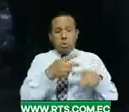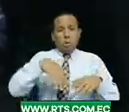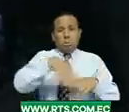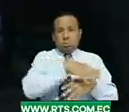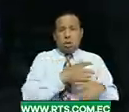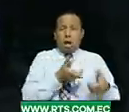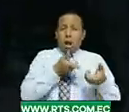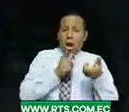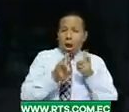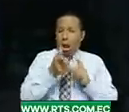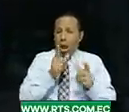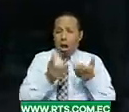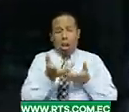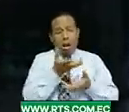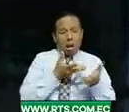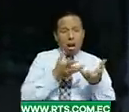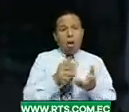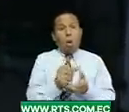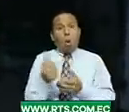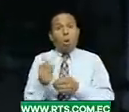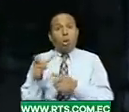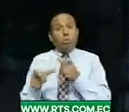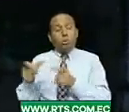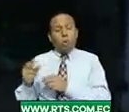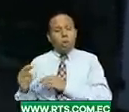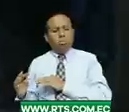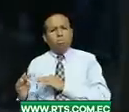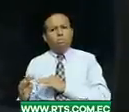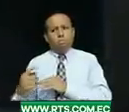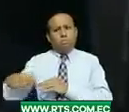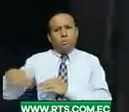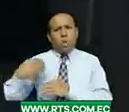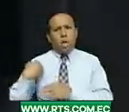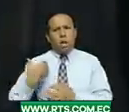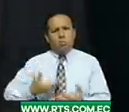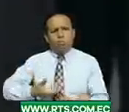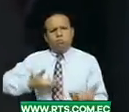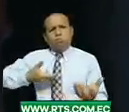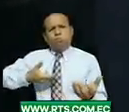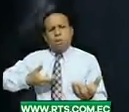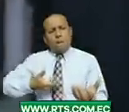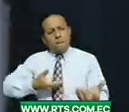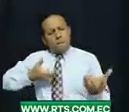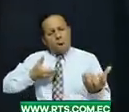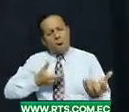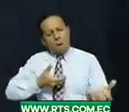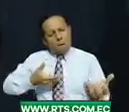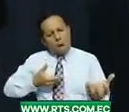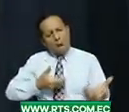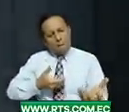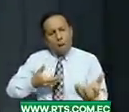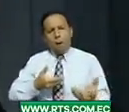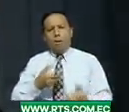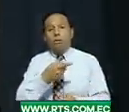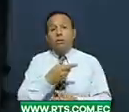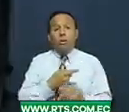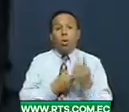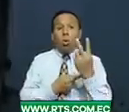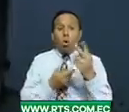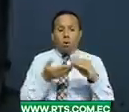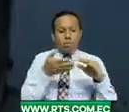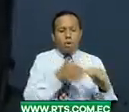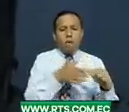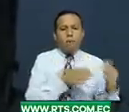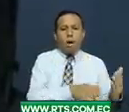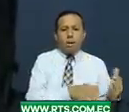largas, y empezaron a disparar. De este suceso, dos personas fallecieron, una de ellas en el lugar, otra en una casa de